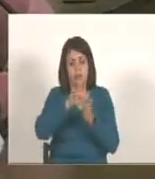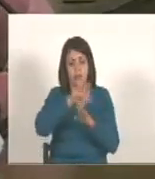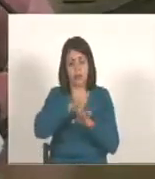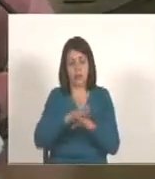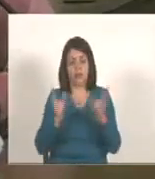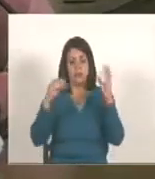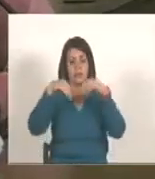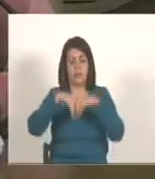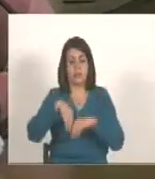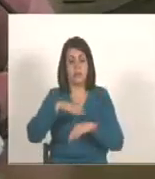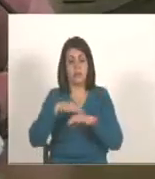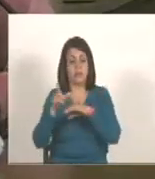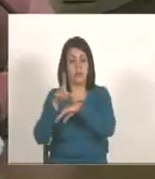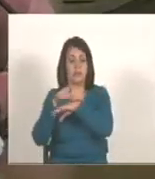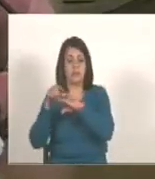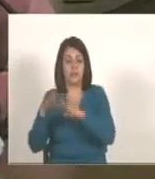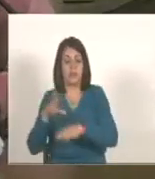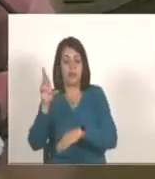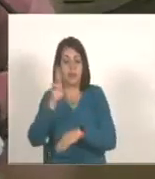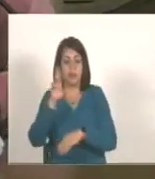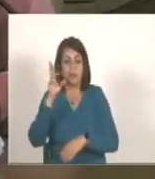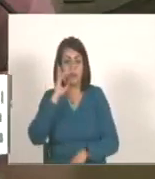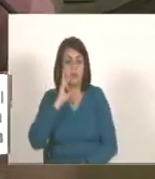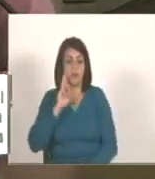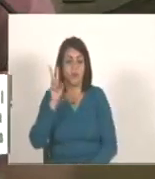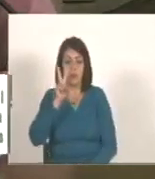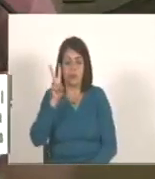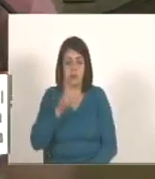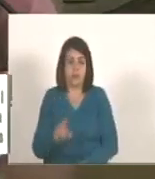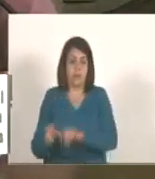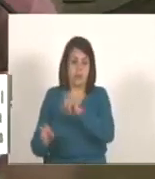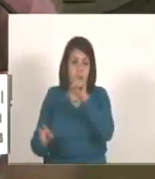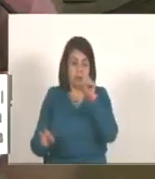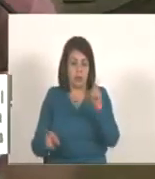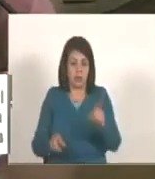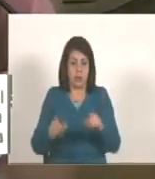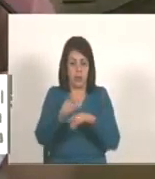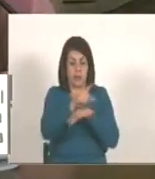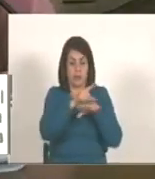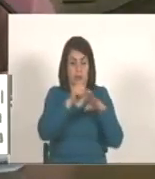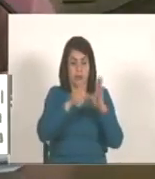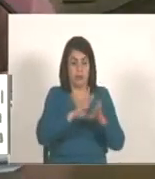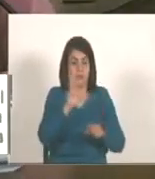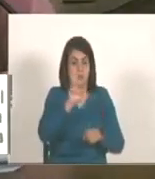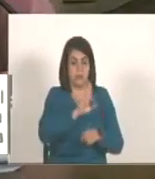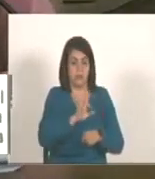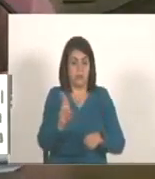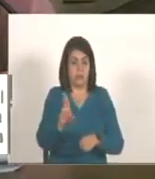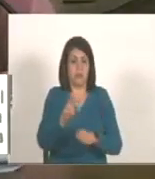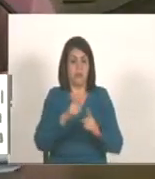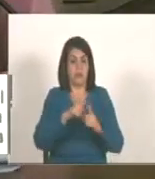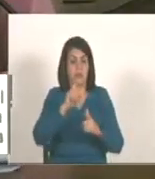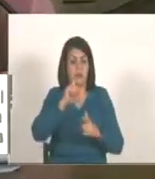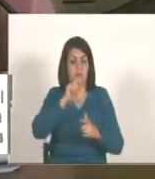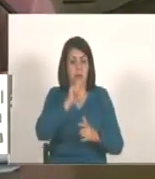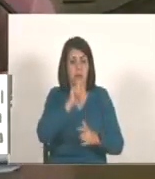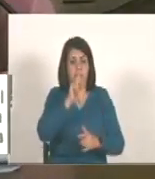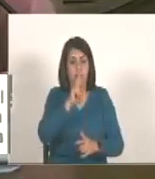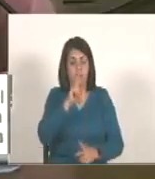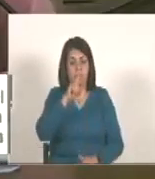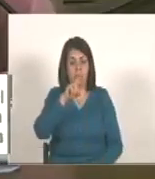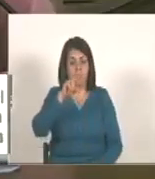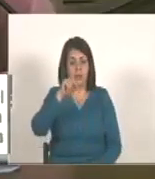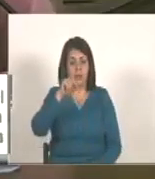del acuerdo entre el Gobierno de la República Bolivariana de Venezuela y el Gobierno de la República de Turquía relativo